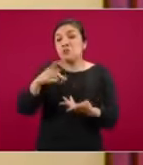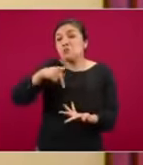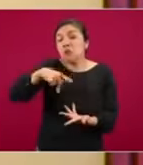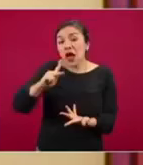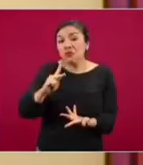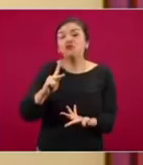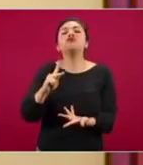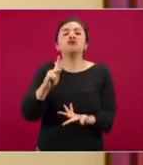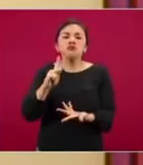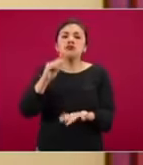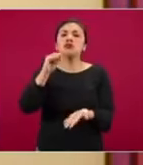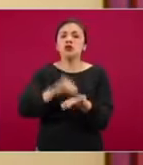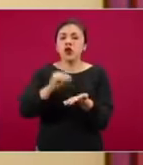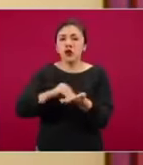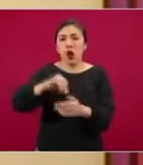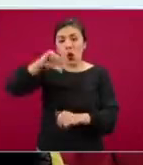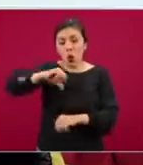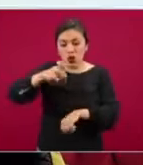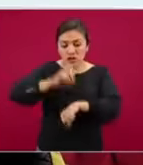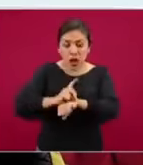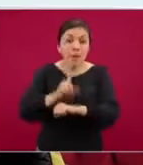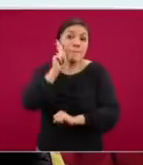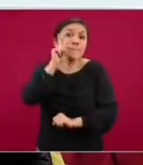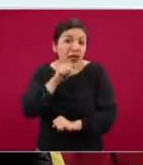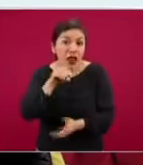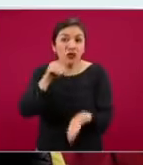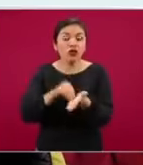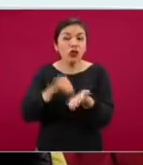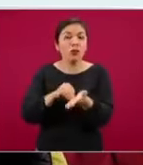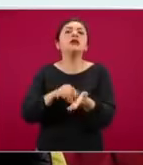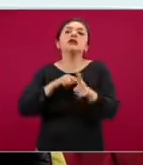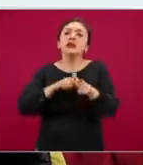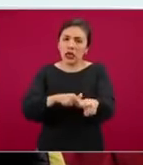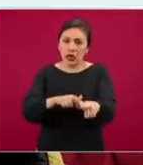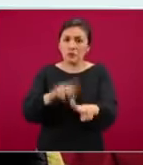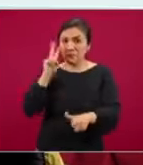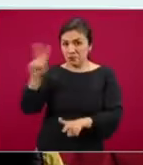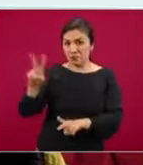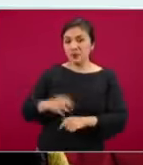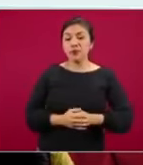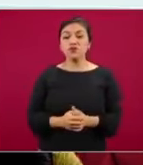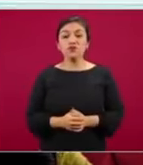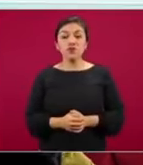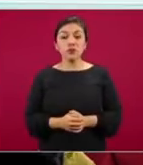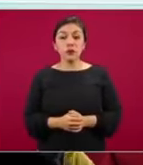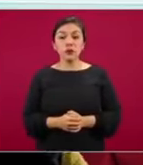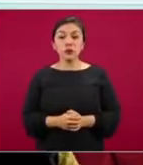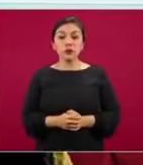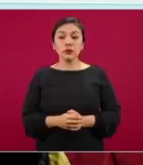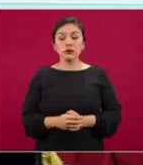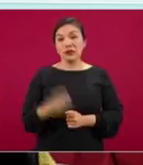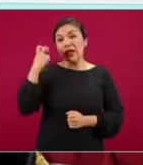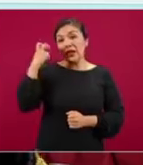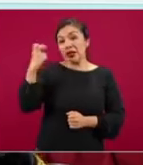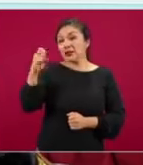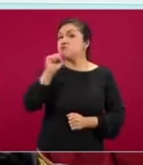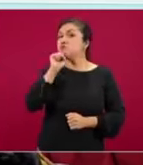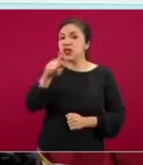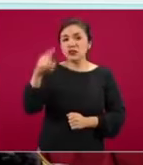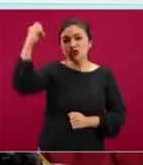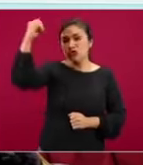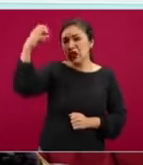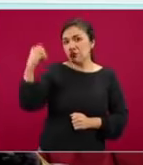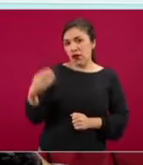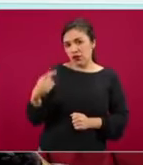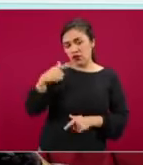embargo, todavía tanto el día de hoy como el día de mañana seguirá vigente, si vemos por favor la siguiente diapositiva, este semáforo